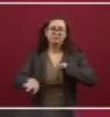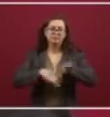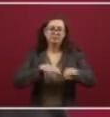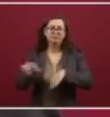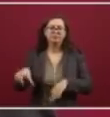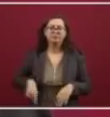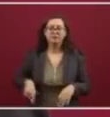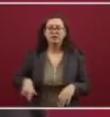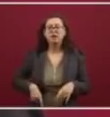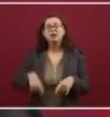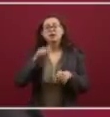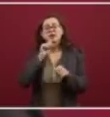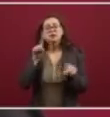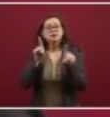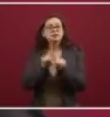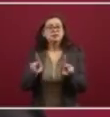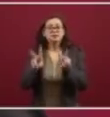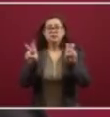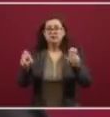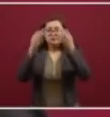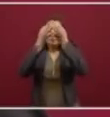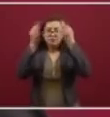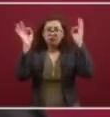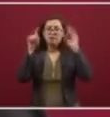lo mismo en el caso de aduanas.